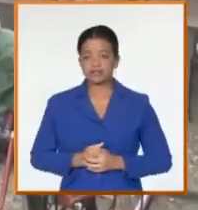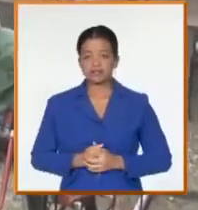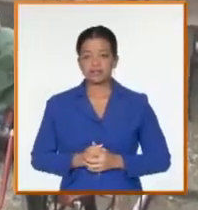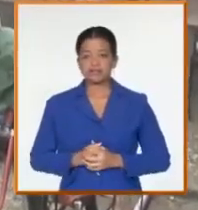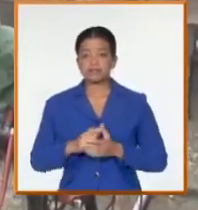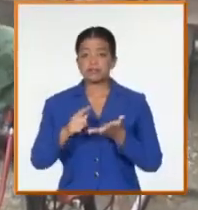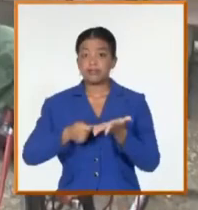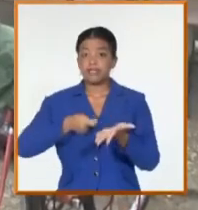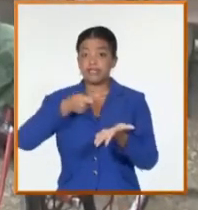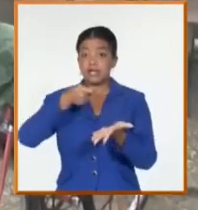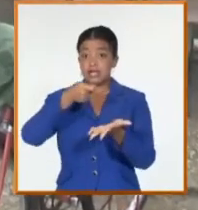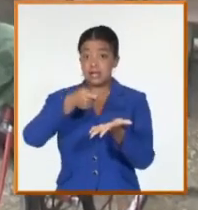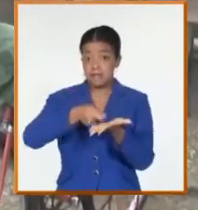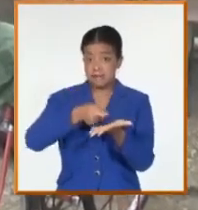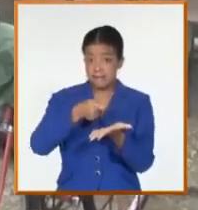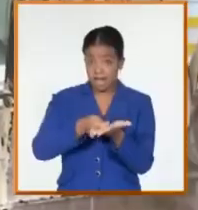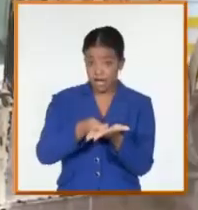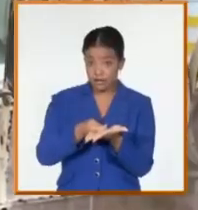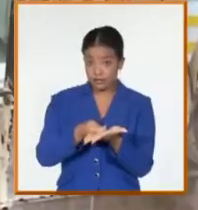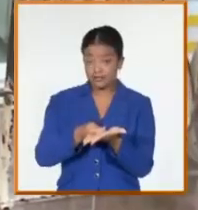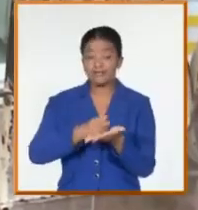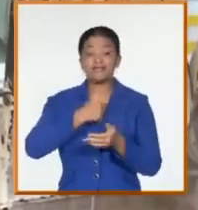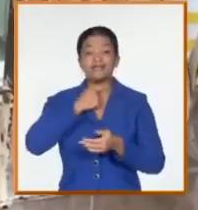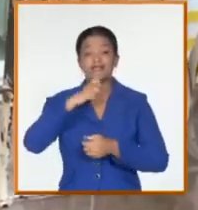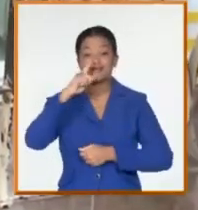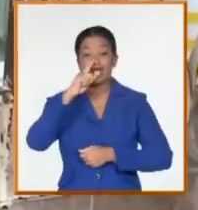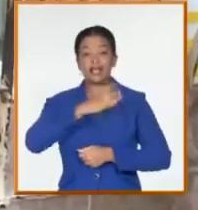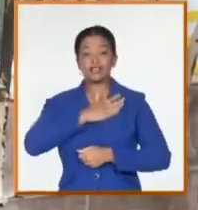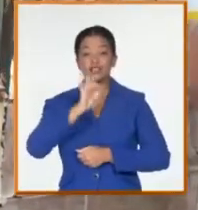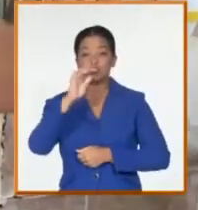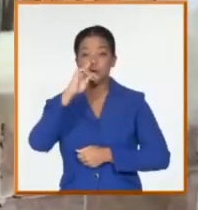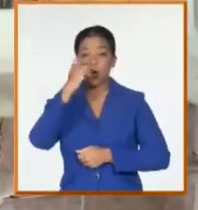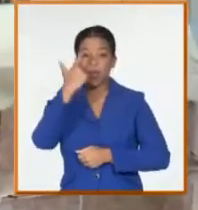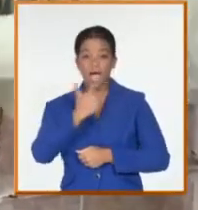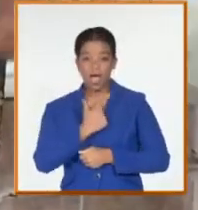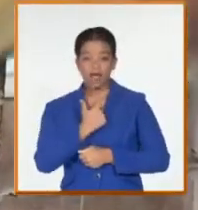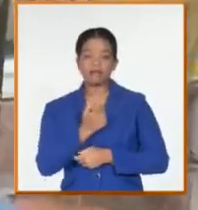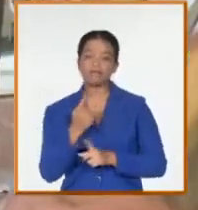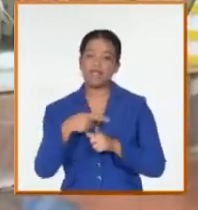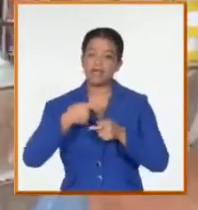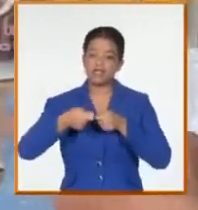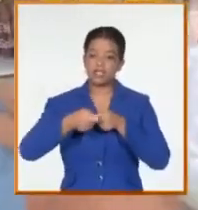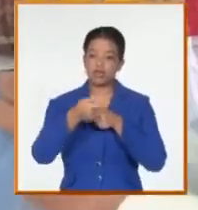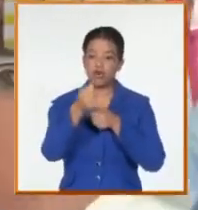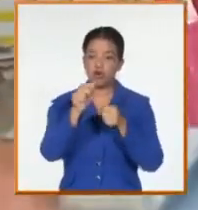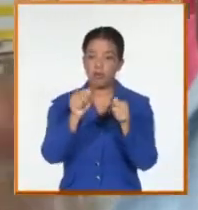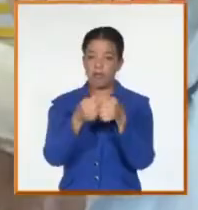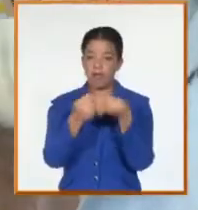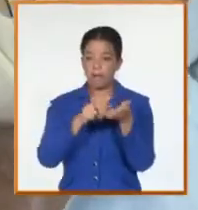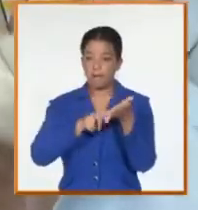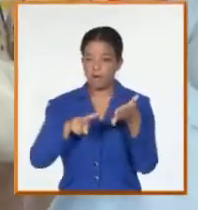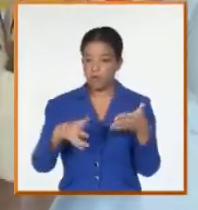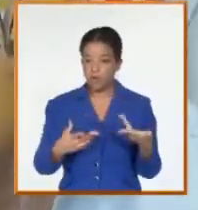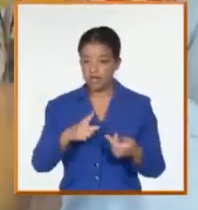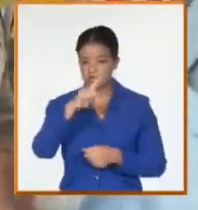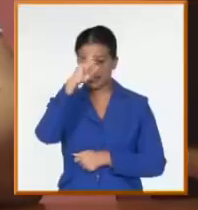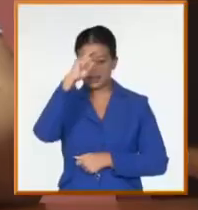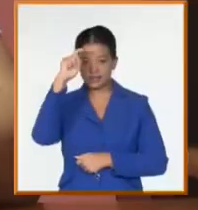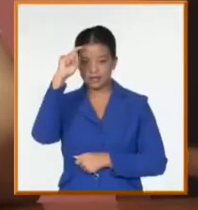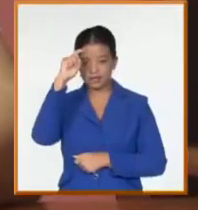electrónico a través de la pasarela en zonas se suma al efectivo para la compra de pan especializado en la provincia espiritual